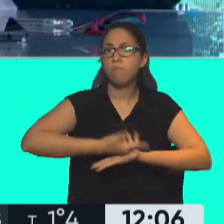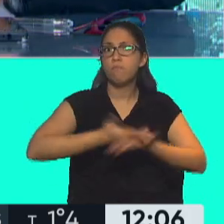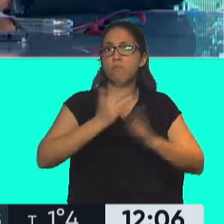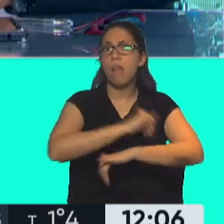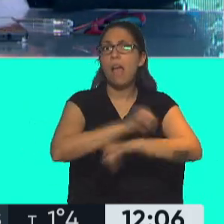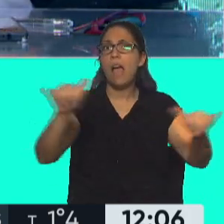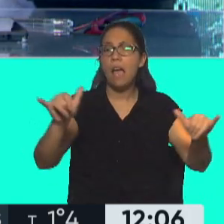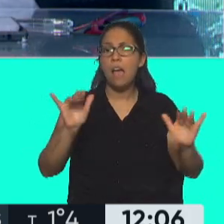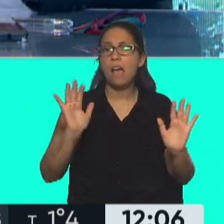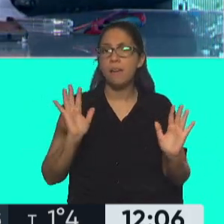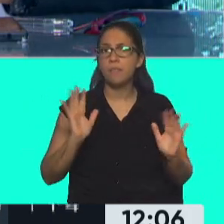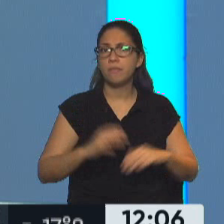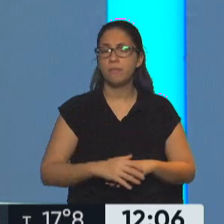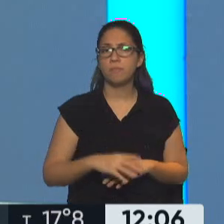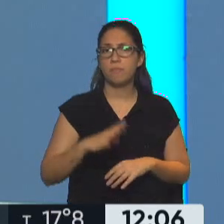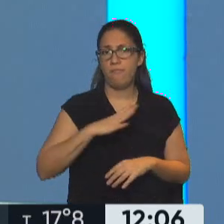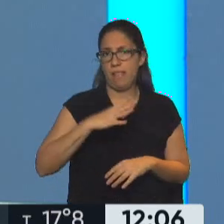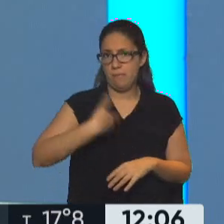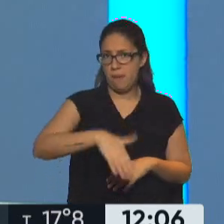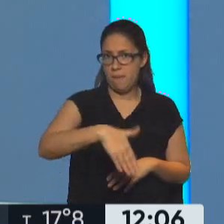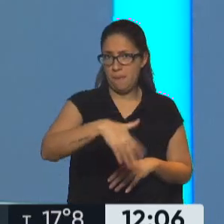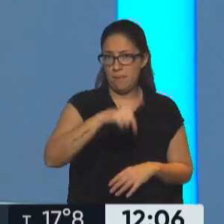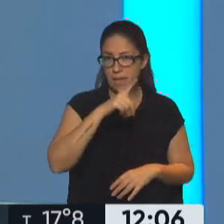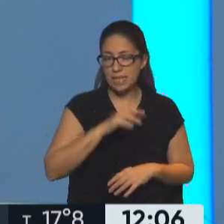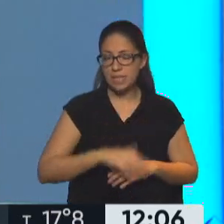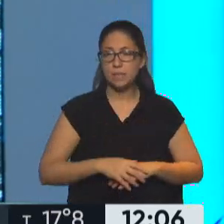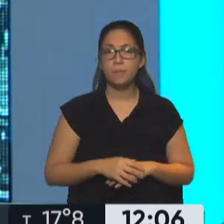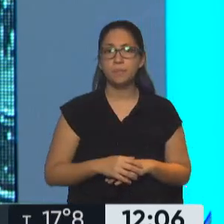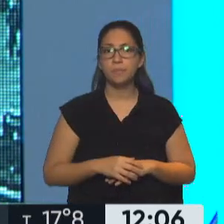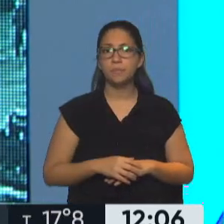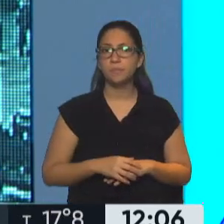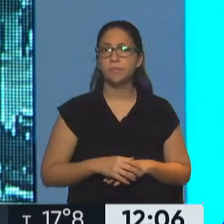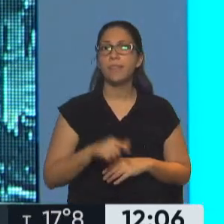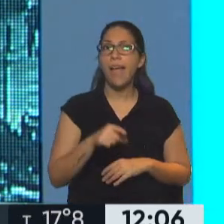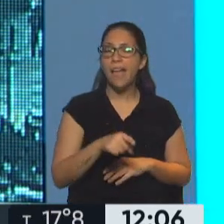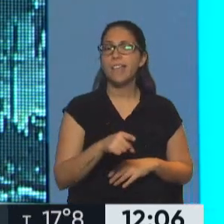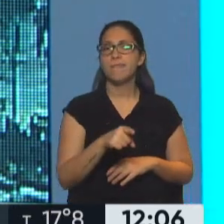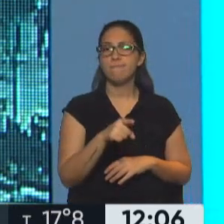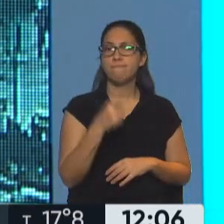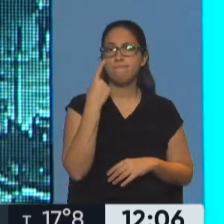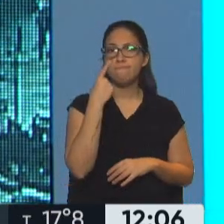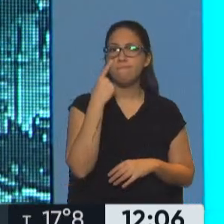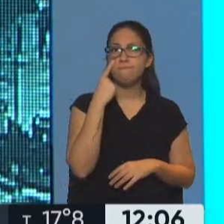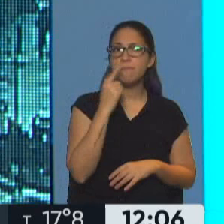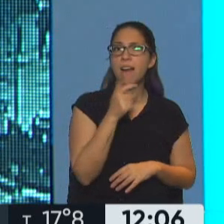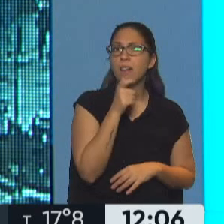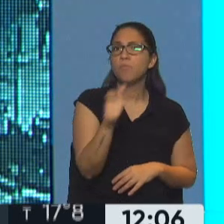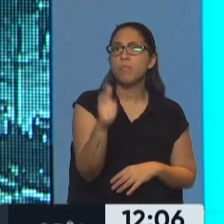este tema, que es lo que sucedería en las próximas horas. Se va a tener una primera señal que quizá es más política que